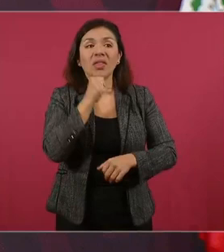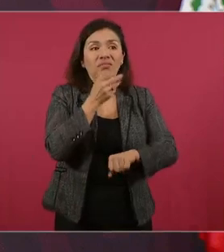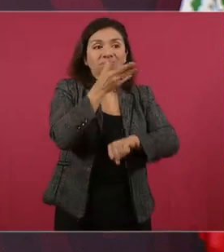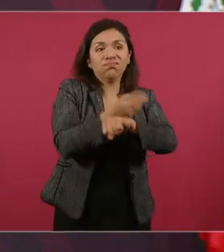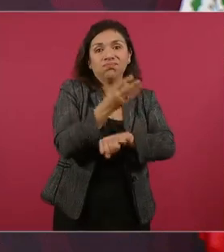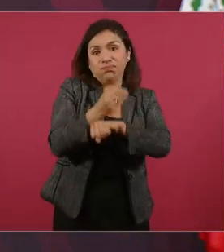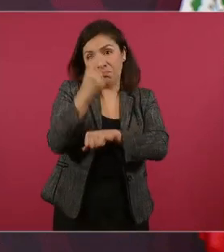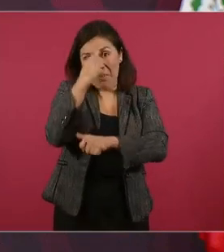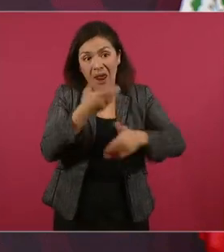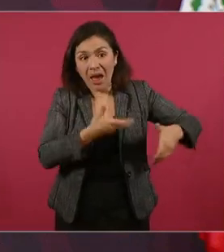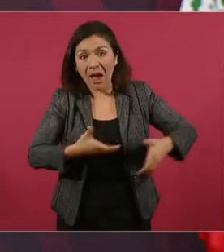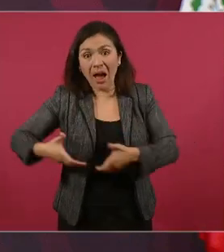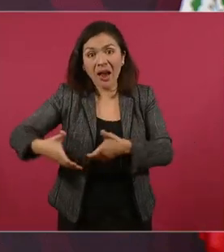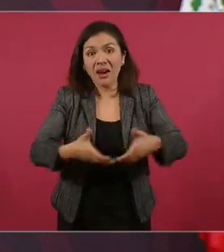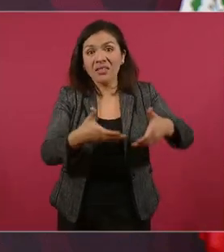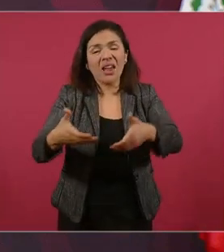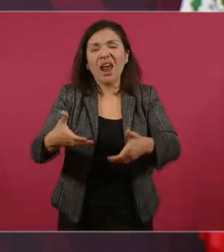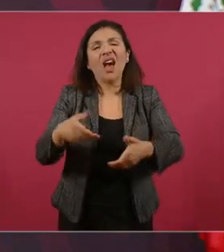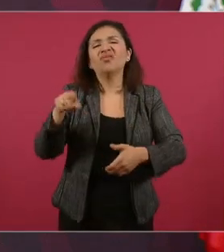carreteras